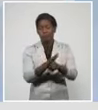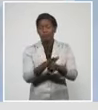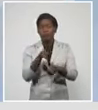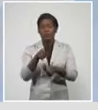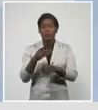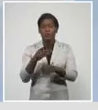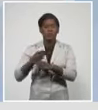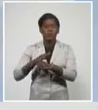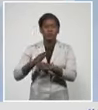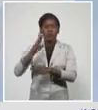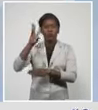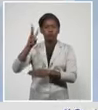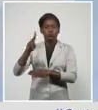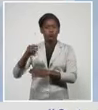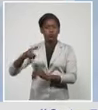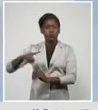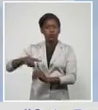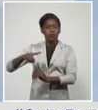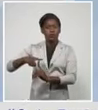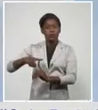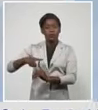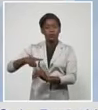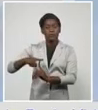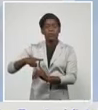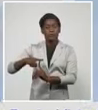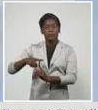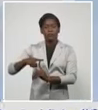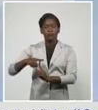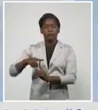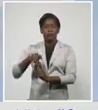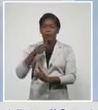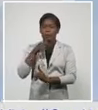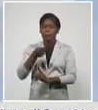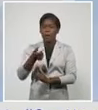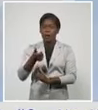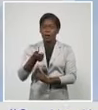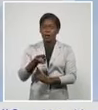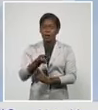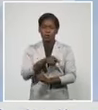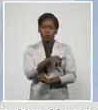una letalidad para Cuba similar a la del día de ayer,